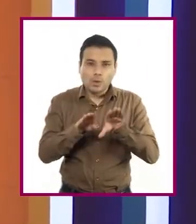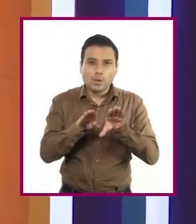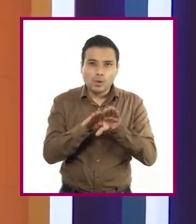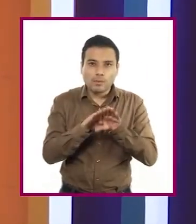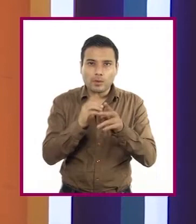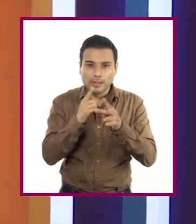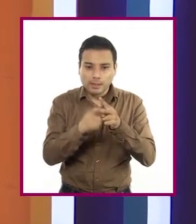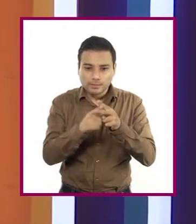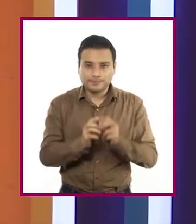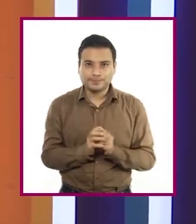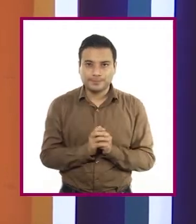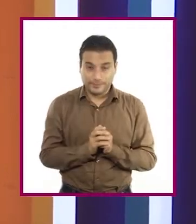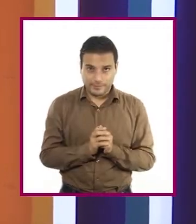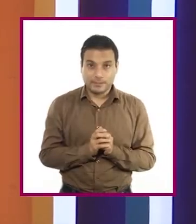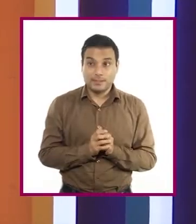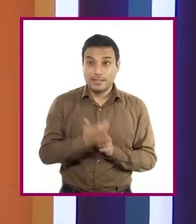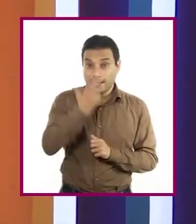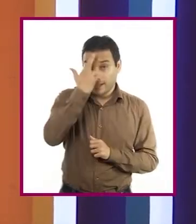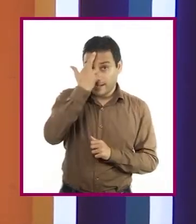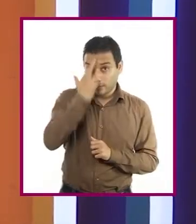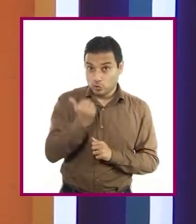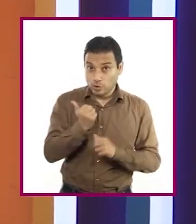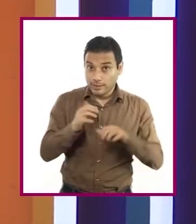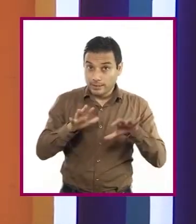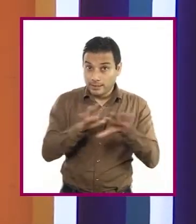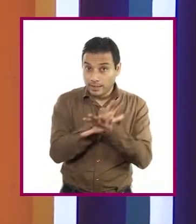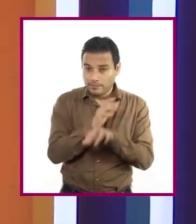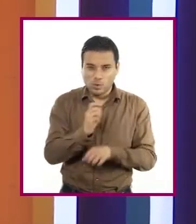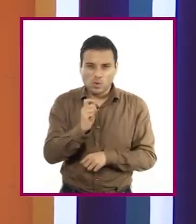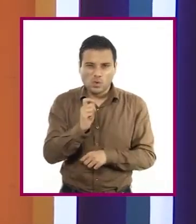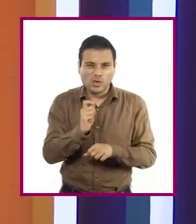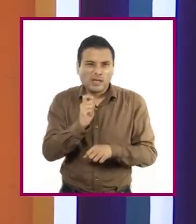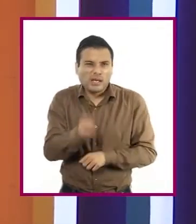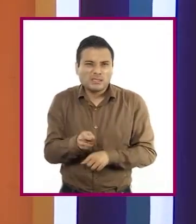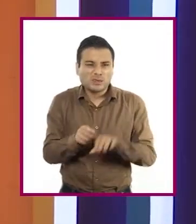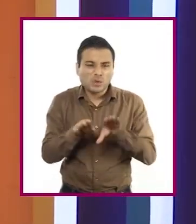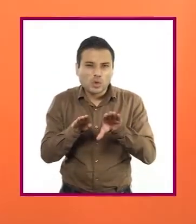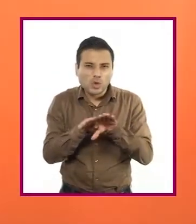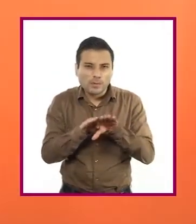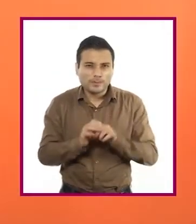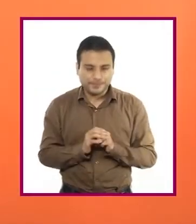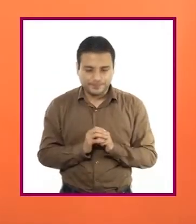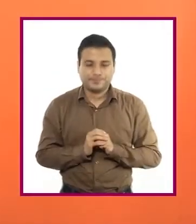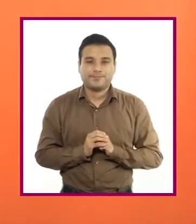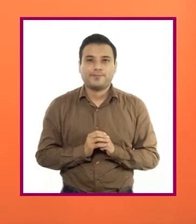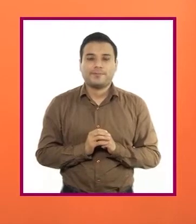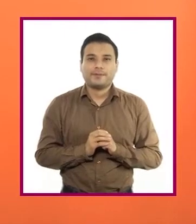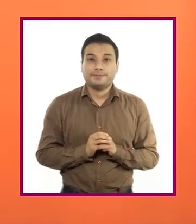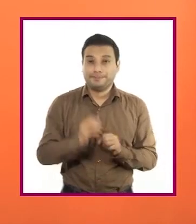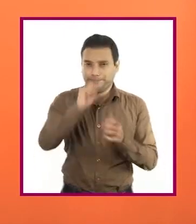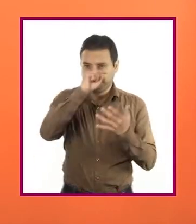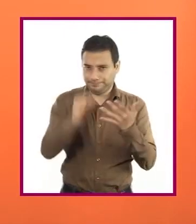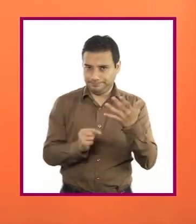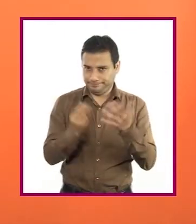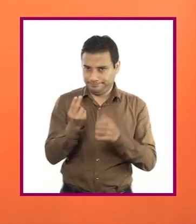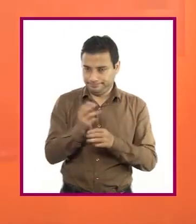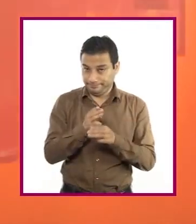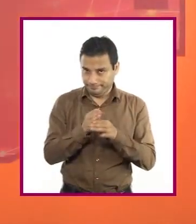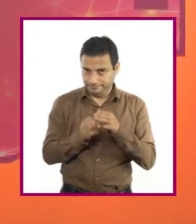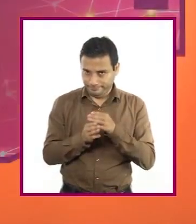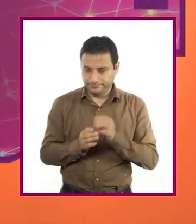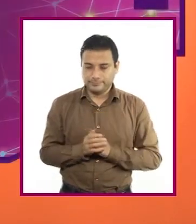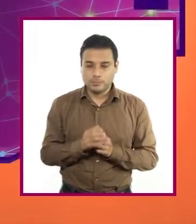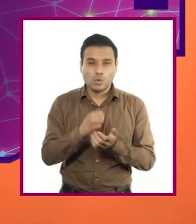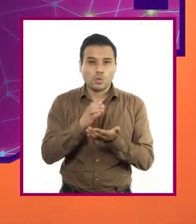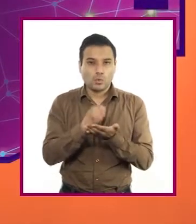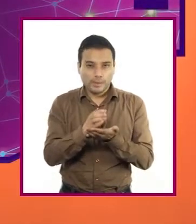la razón de cambio en relaciones de variación lineal. Los materiales que vamos a utilizar en esta sesión son